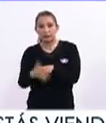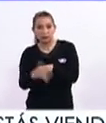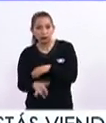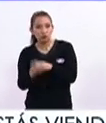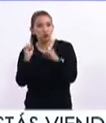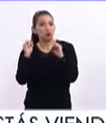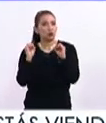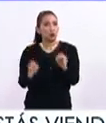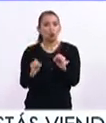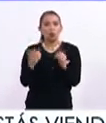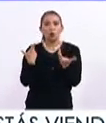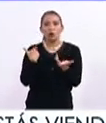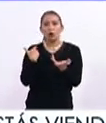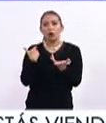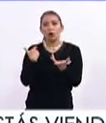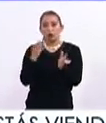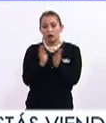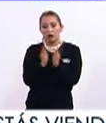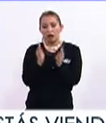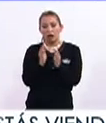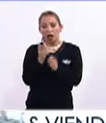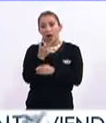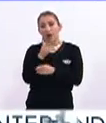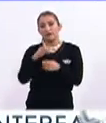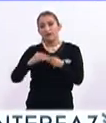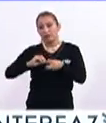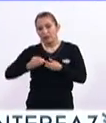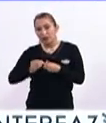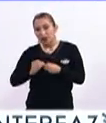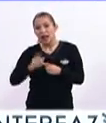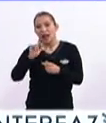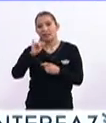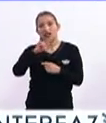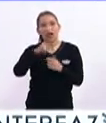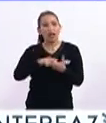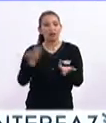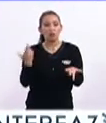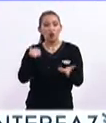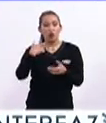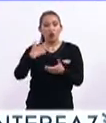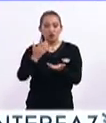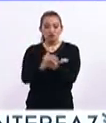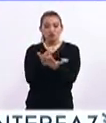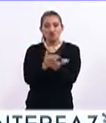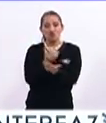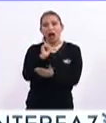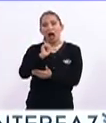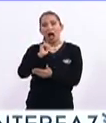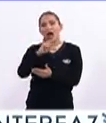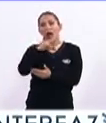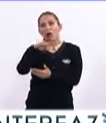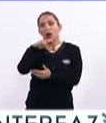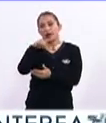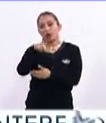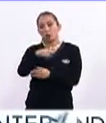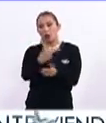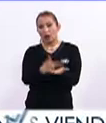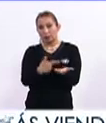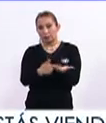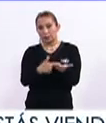o puede ser alguna leguminosa, podrían ser frijoles, lentejas. Podemos incluir aguacate, que el aguacate más bien lo clasificamos como una